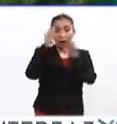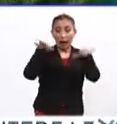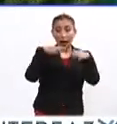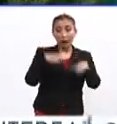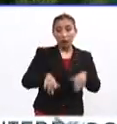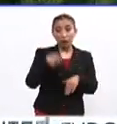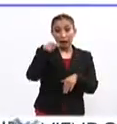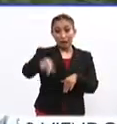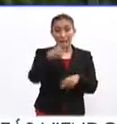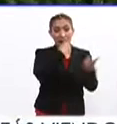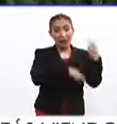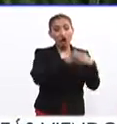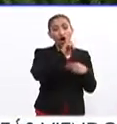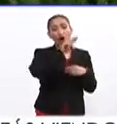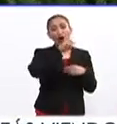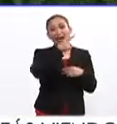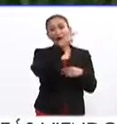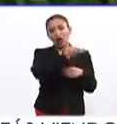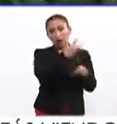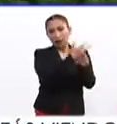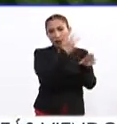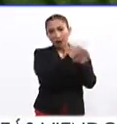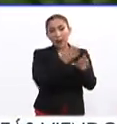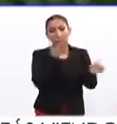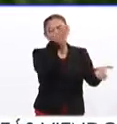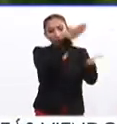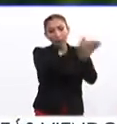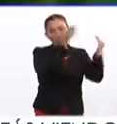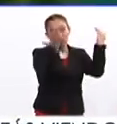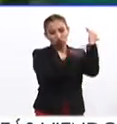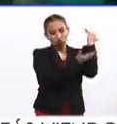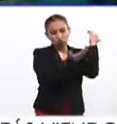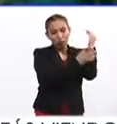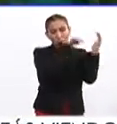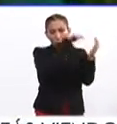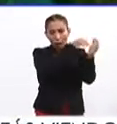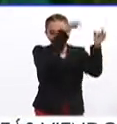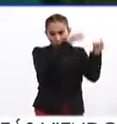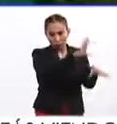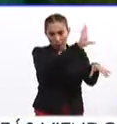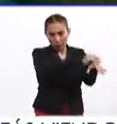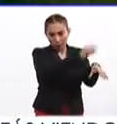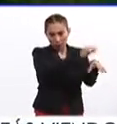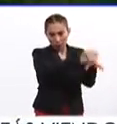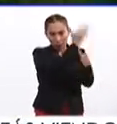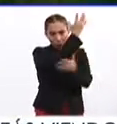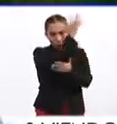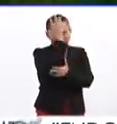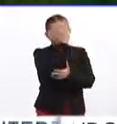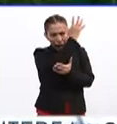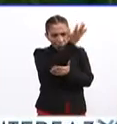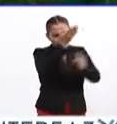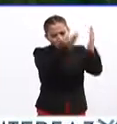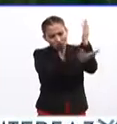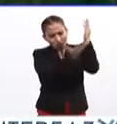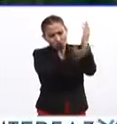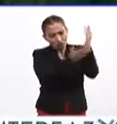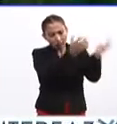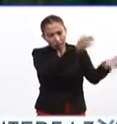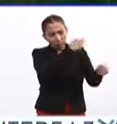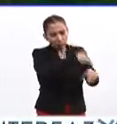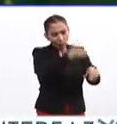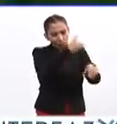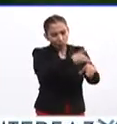Oregon, Estados Unidos. Primero vamos y los cortamos donde están los sembradíos, de los árboles. De ahí le hacemos el proceso